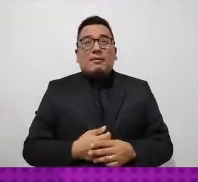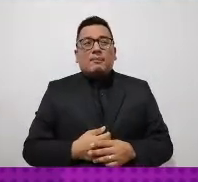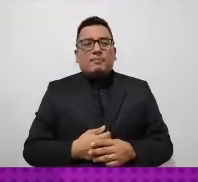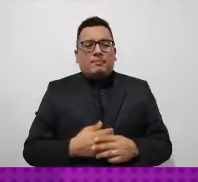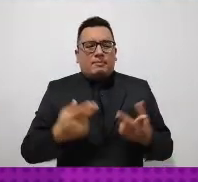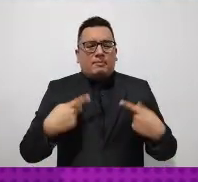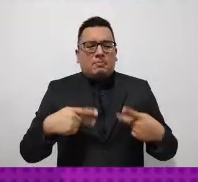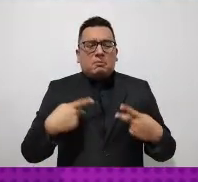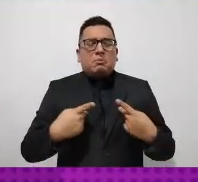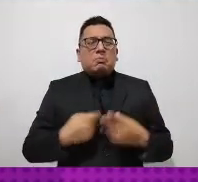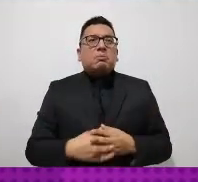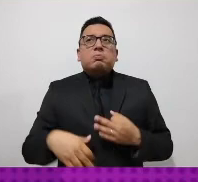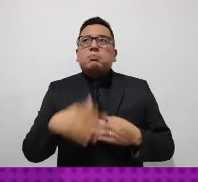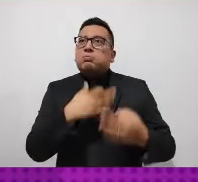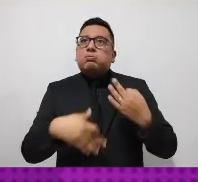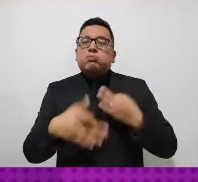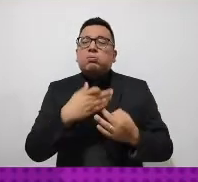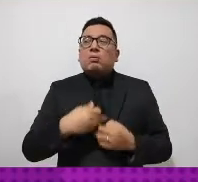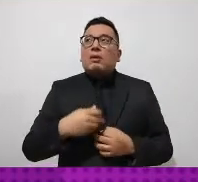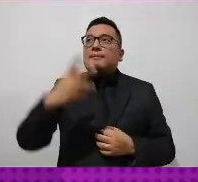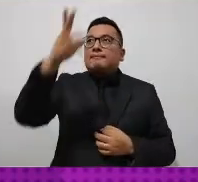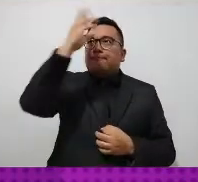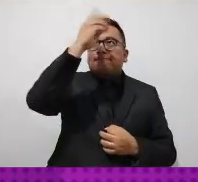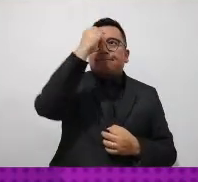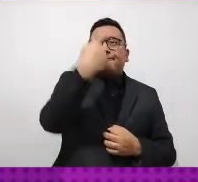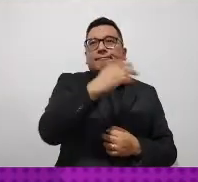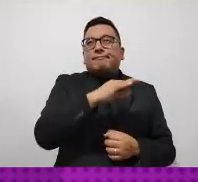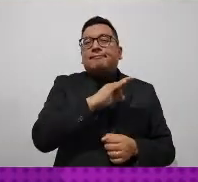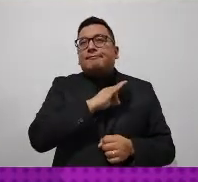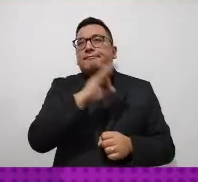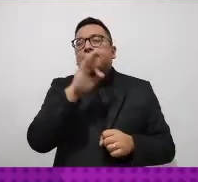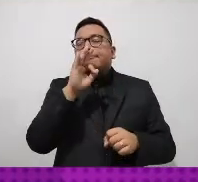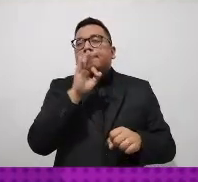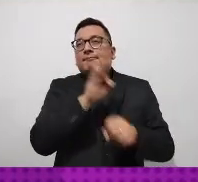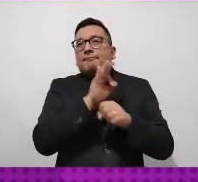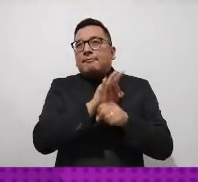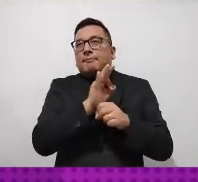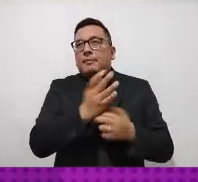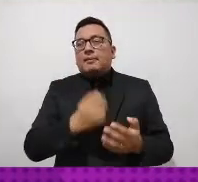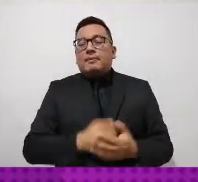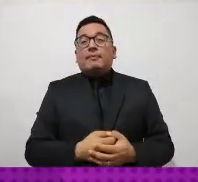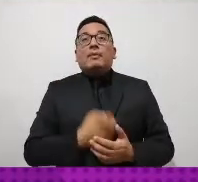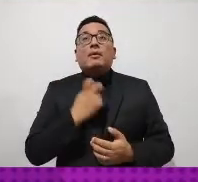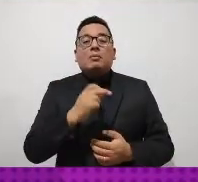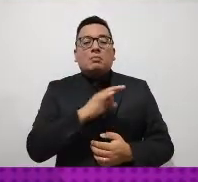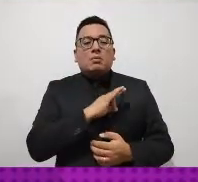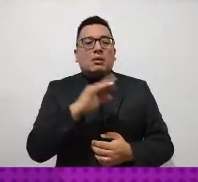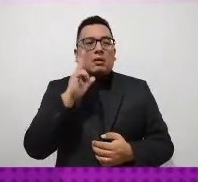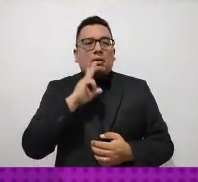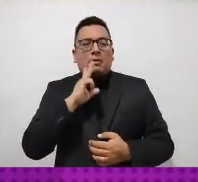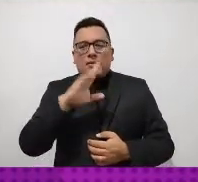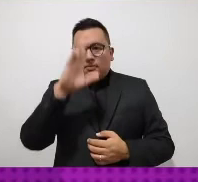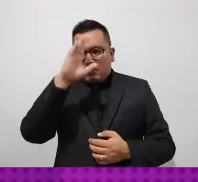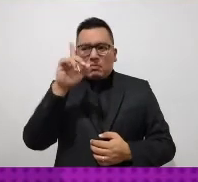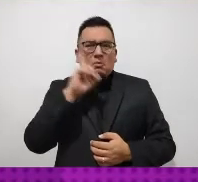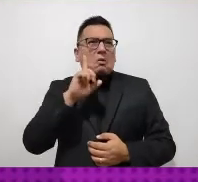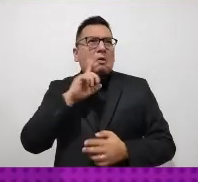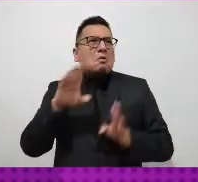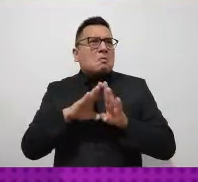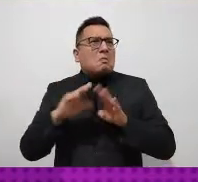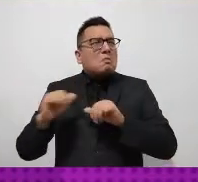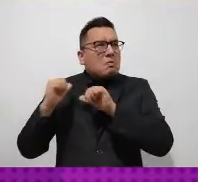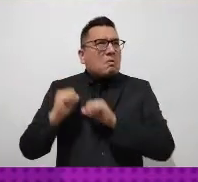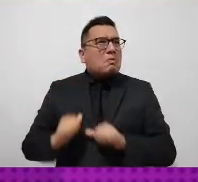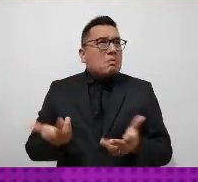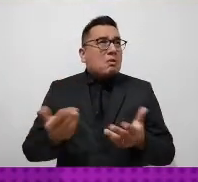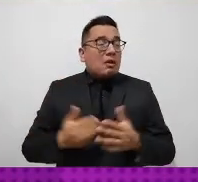y que obviamente se beneficie la sociedad de ello y que podamos tener una correcta percepción de cómo gobiernan las